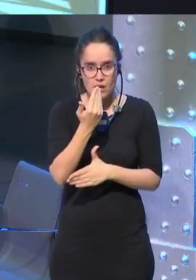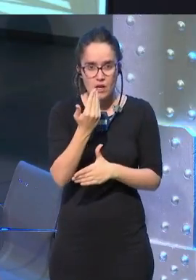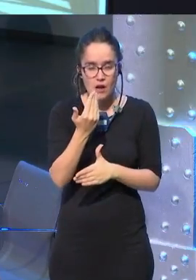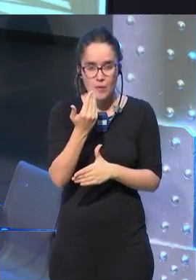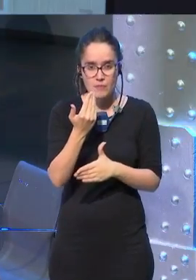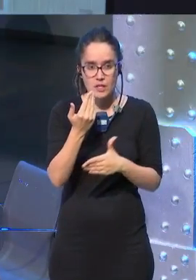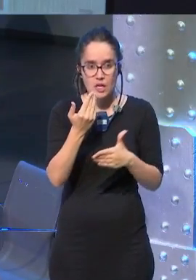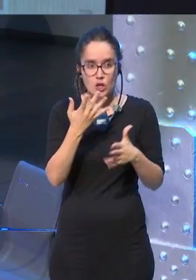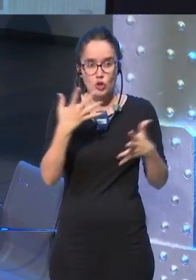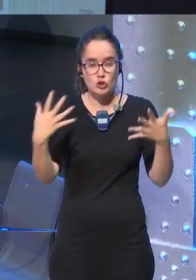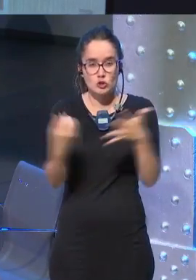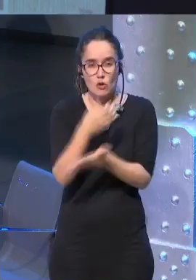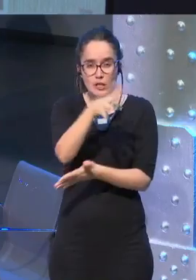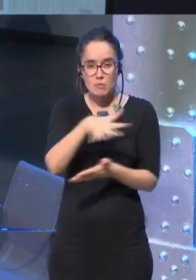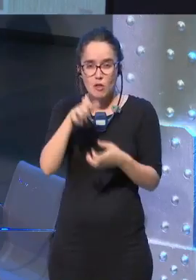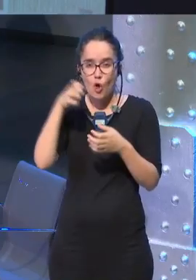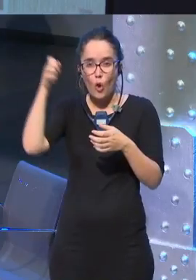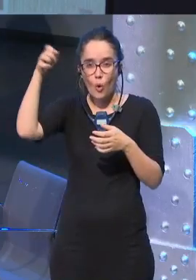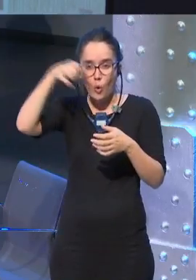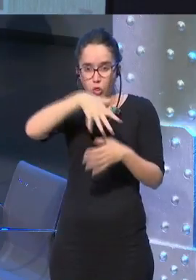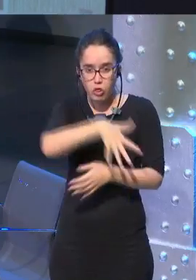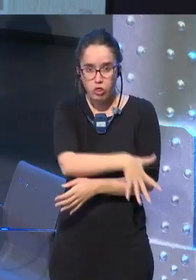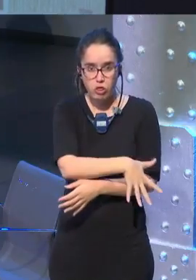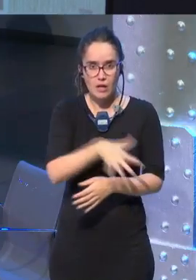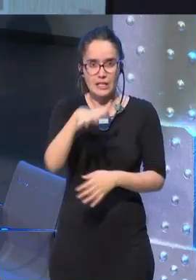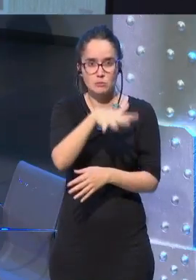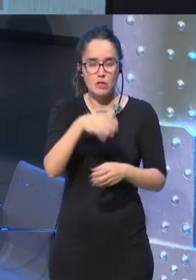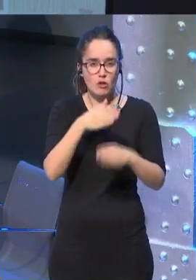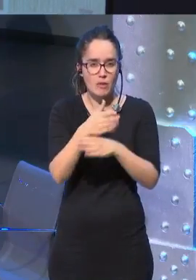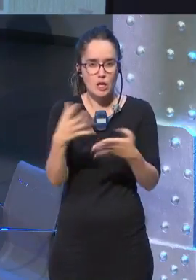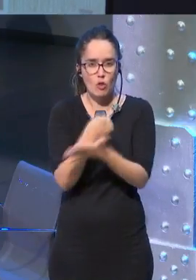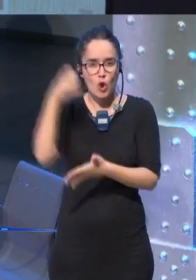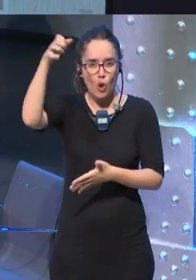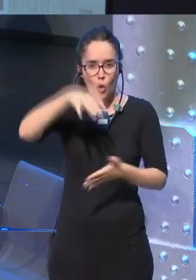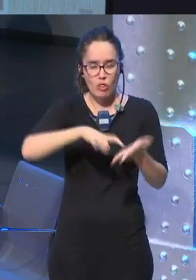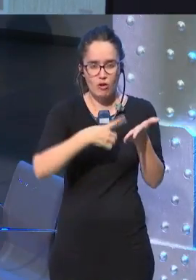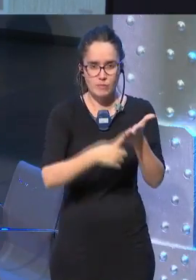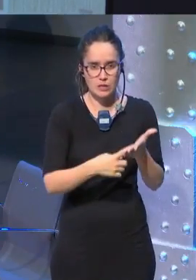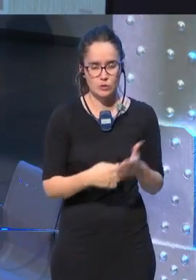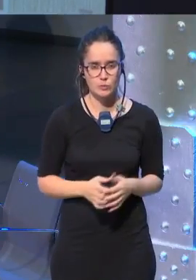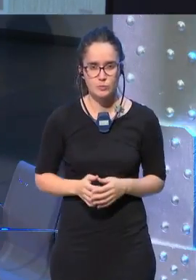llena de luz todo ese espacio de madera y esa estructura de madera.